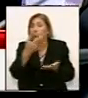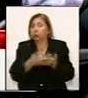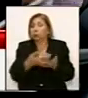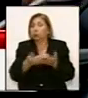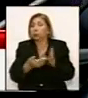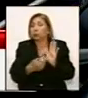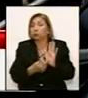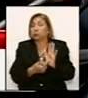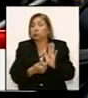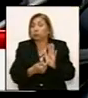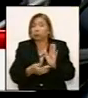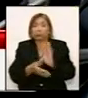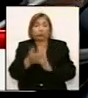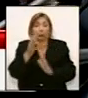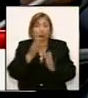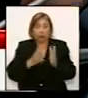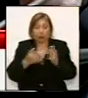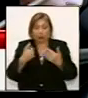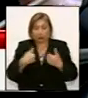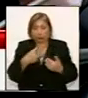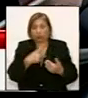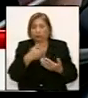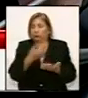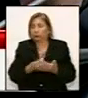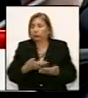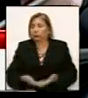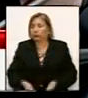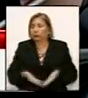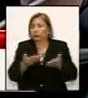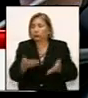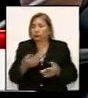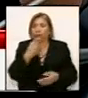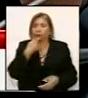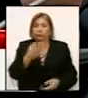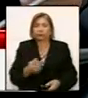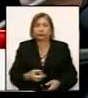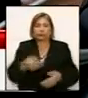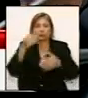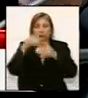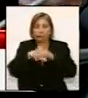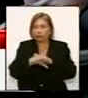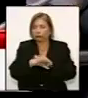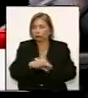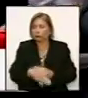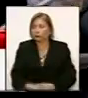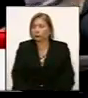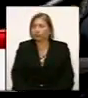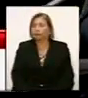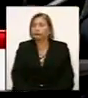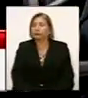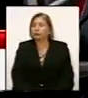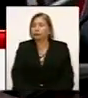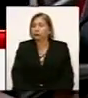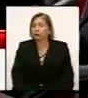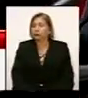la invocación de hechos falsos. Por eso estamos proponiendo que esta denuncia sea declarada, se mande al archivo.